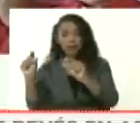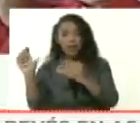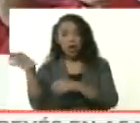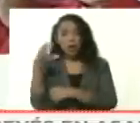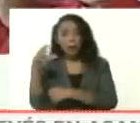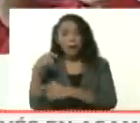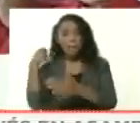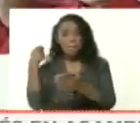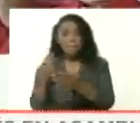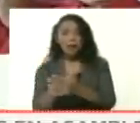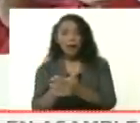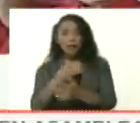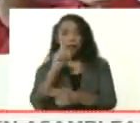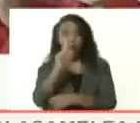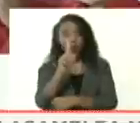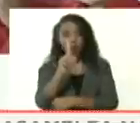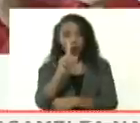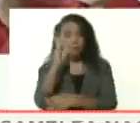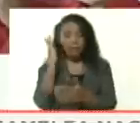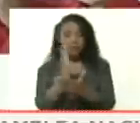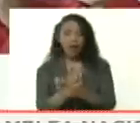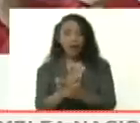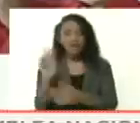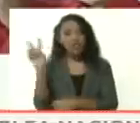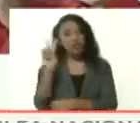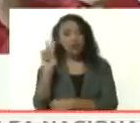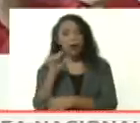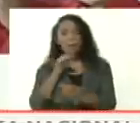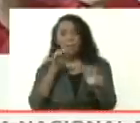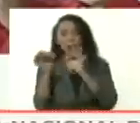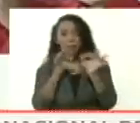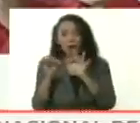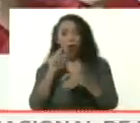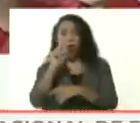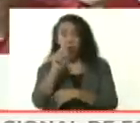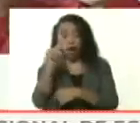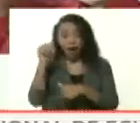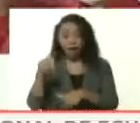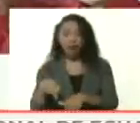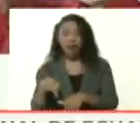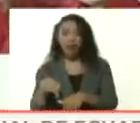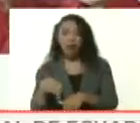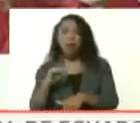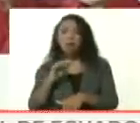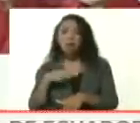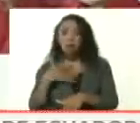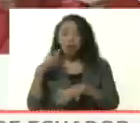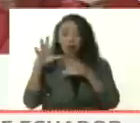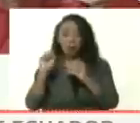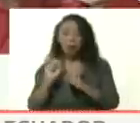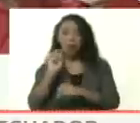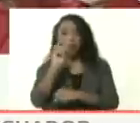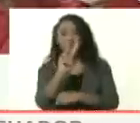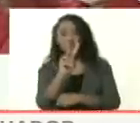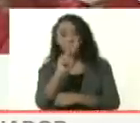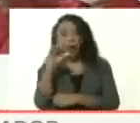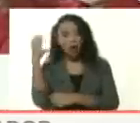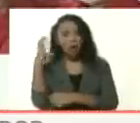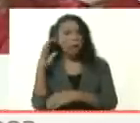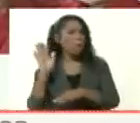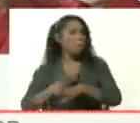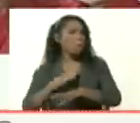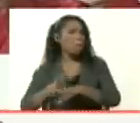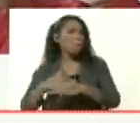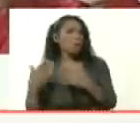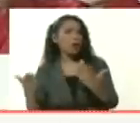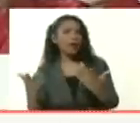pagarías solo la mitad de una en Venezuela? Me explico, con una aquí puedes comprar dos en Colombia. ¿Por qué? Si todo es